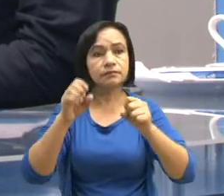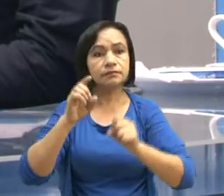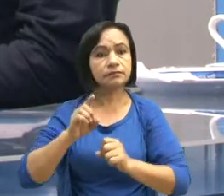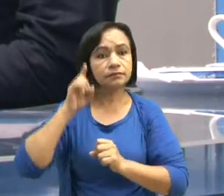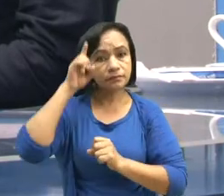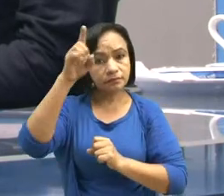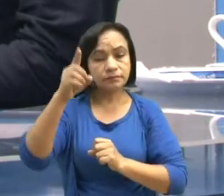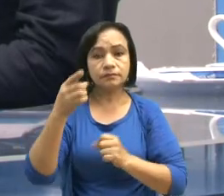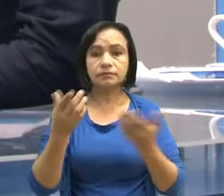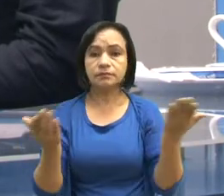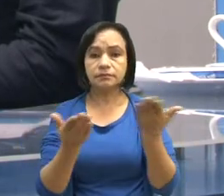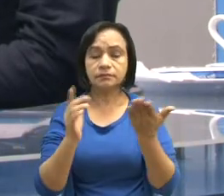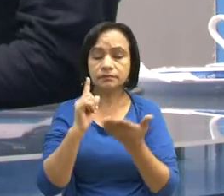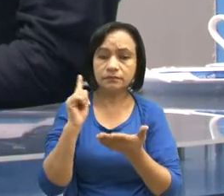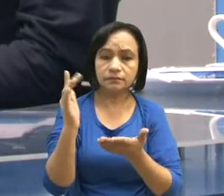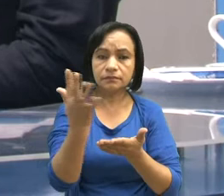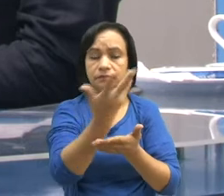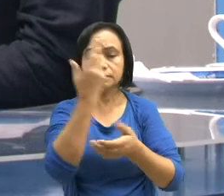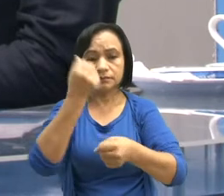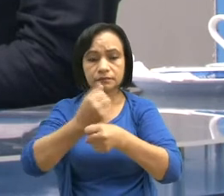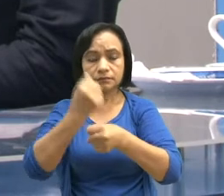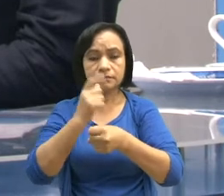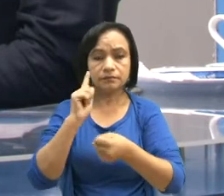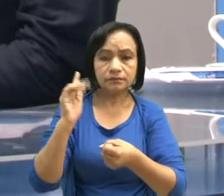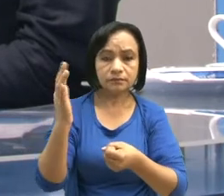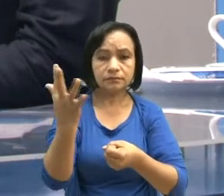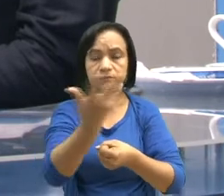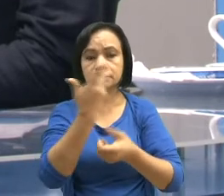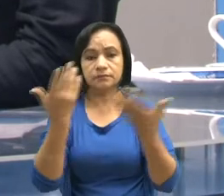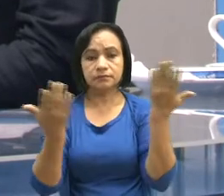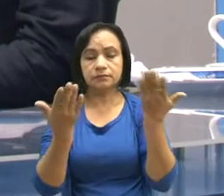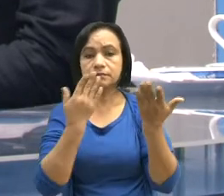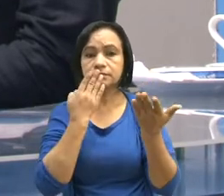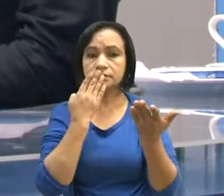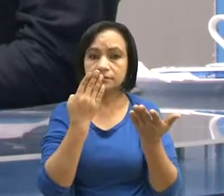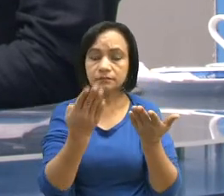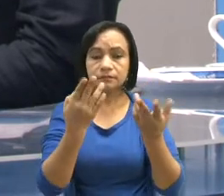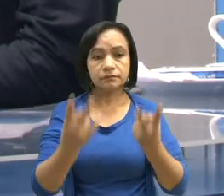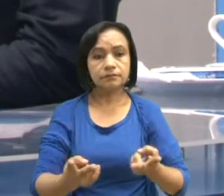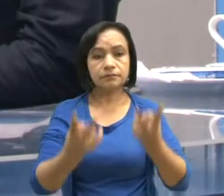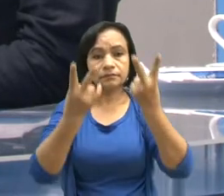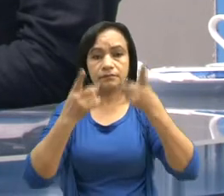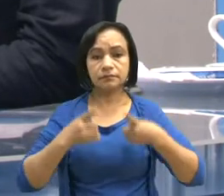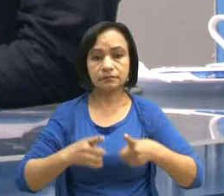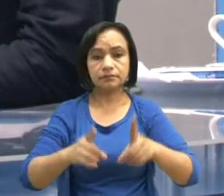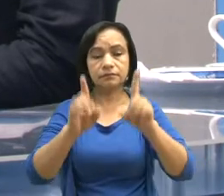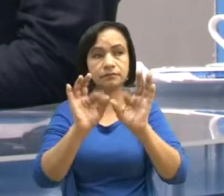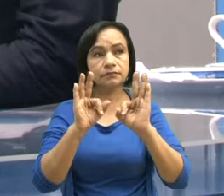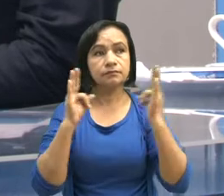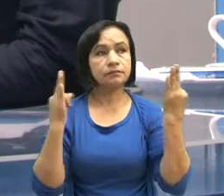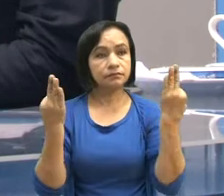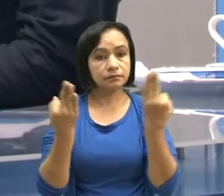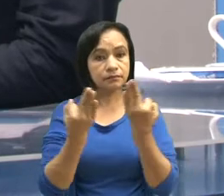desarrollar con toda nuestra fuerza, con toda nuestra energía, en rutas de bienestar para vida digna de toda nuestra familia,